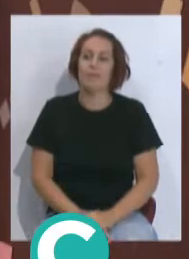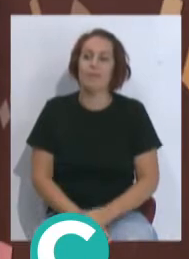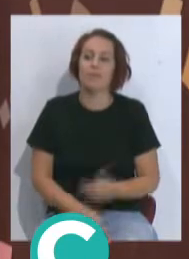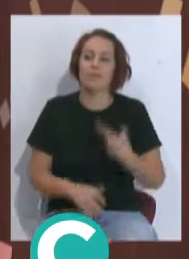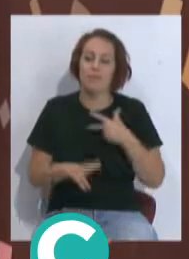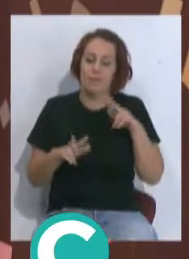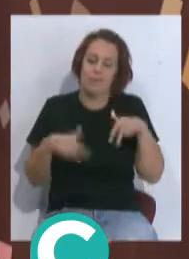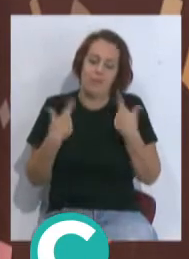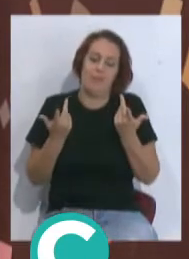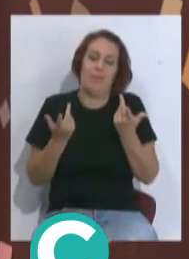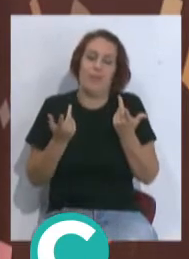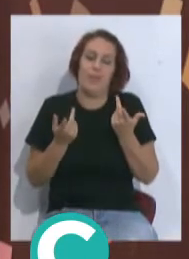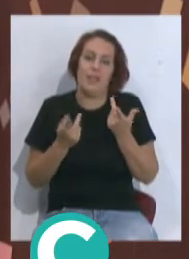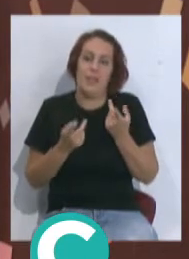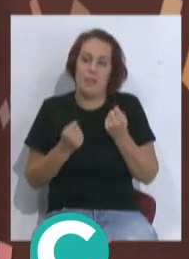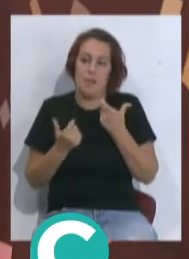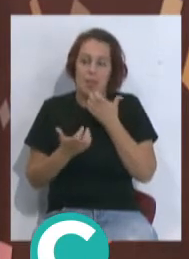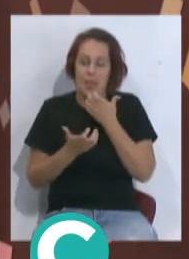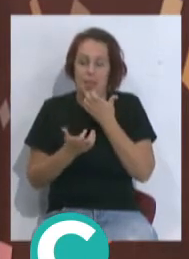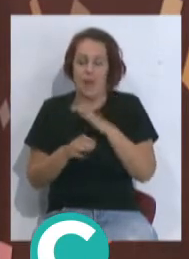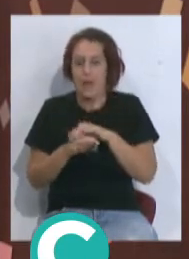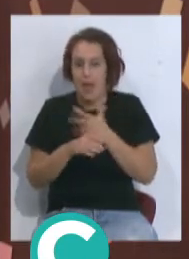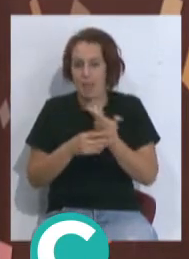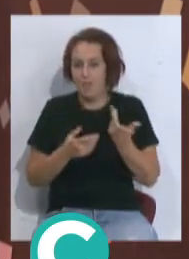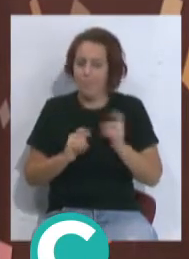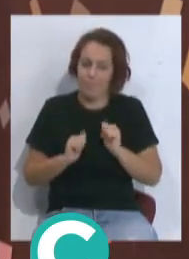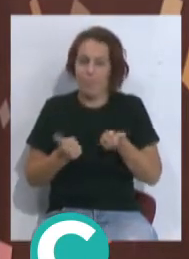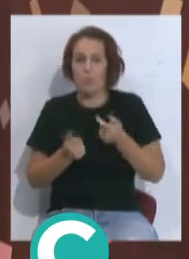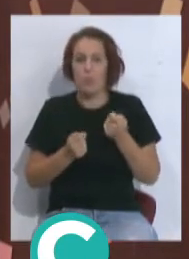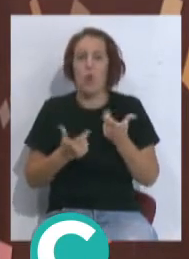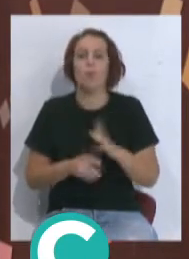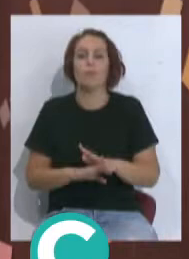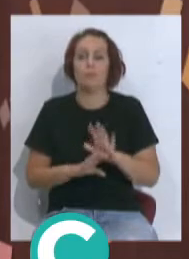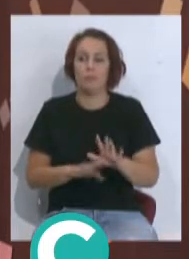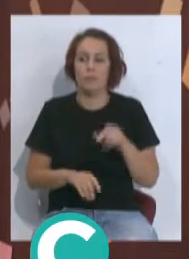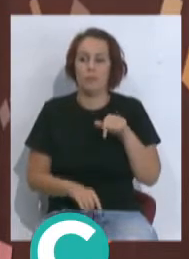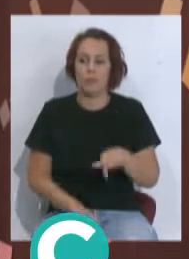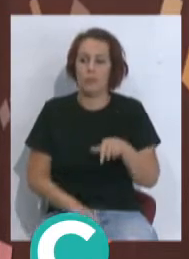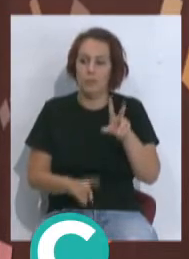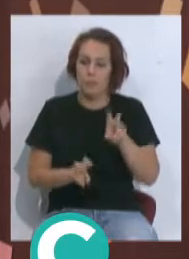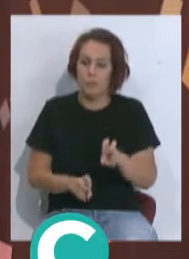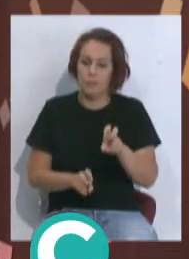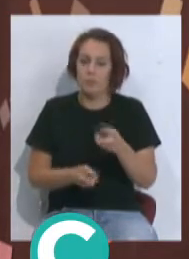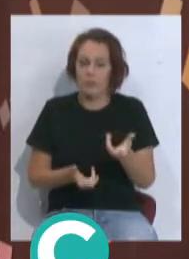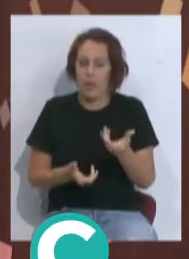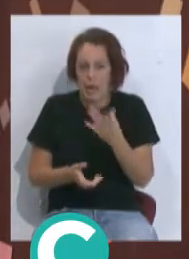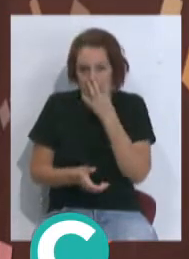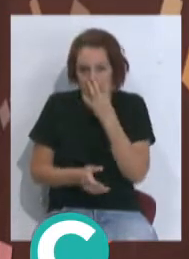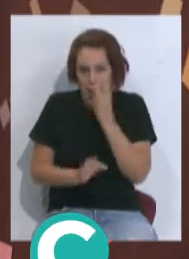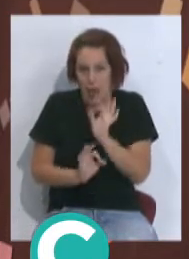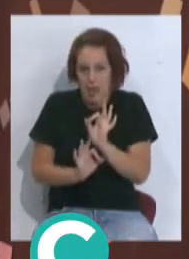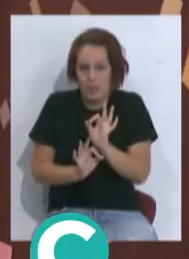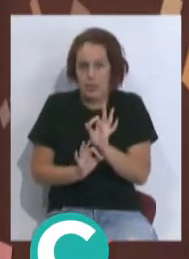¿eh? Esto primero para entrar en calor, pero bueno, vamos a restarle dramatismo a todo esto, que al fin y al cabo esto es carnaval, es claro. Que